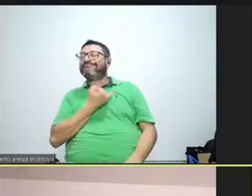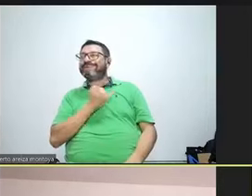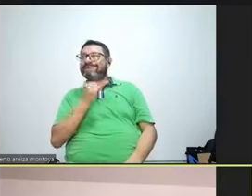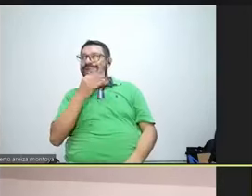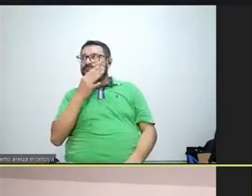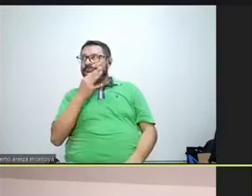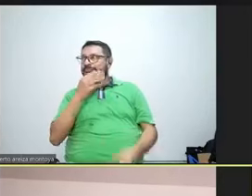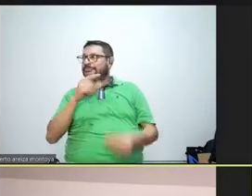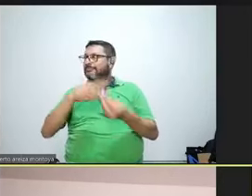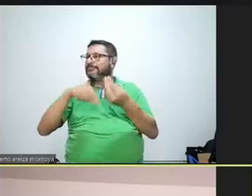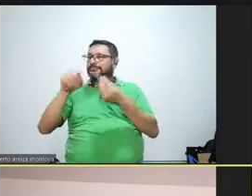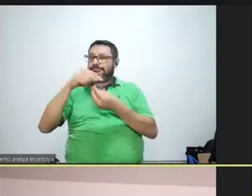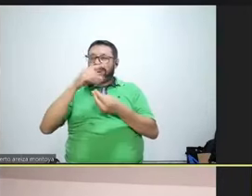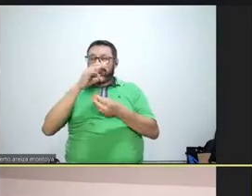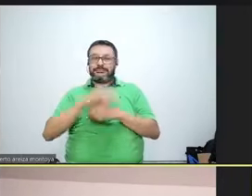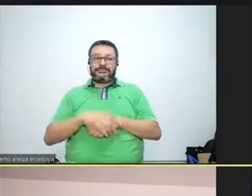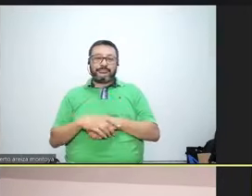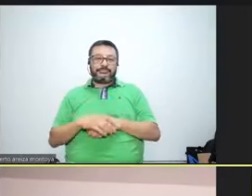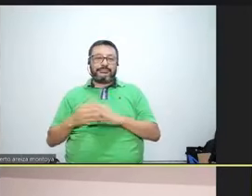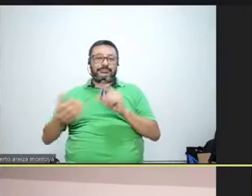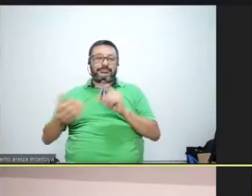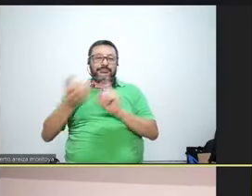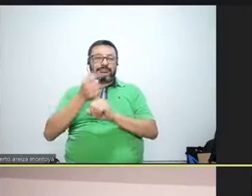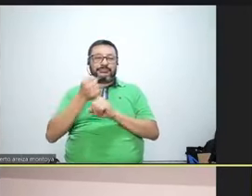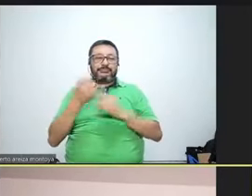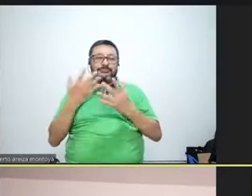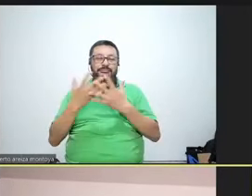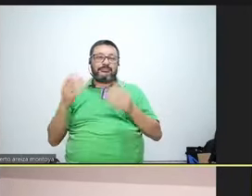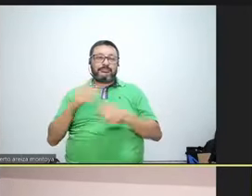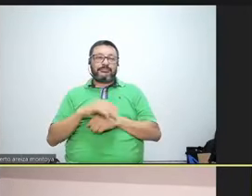poquito difícil como lograr algo así.